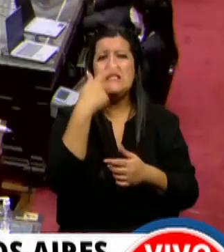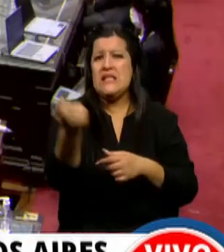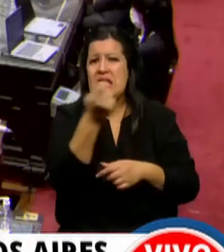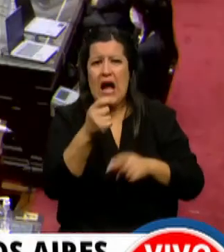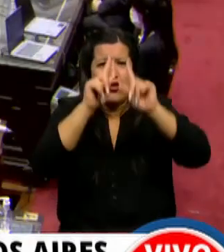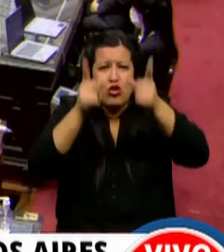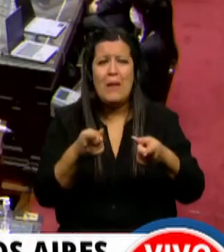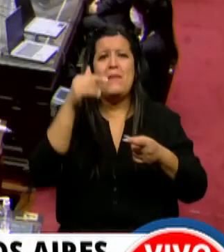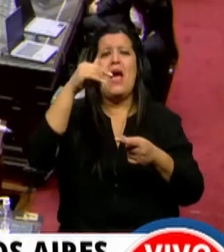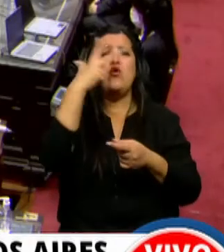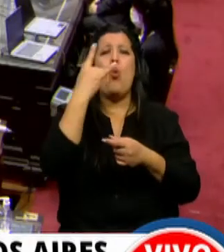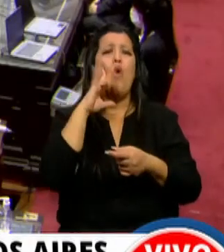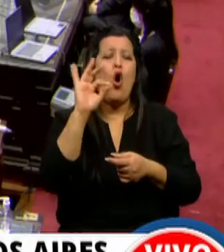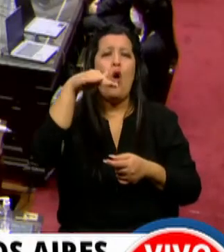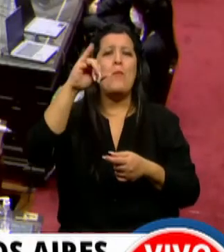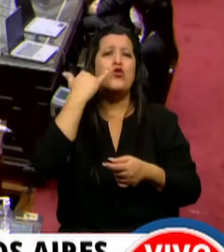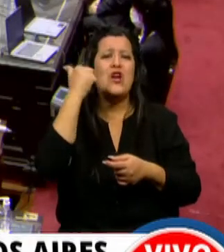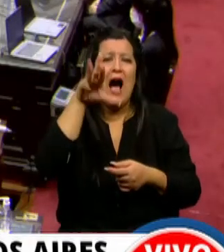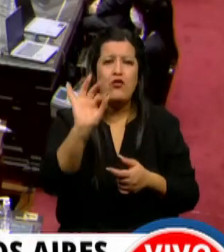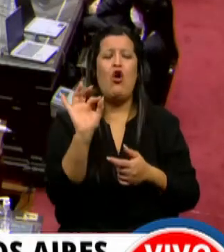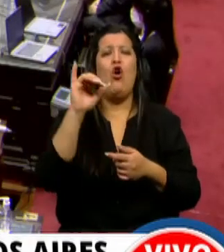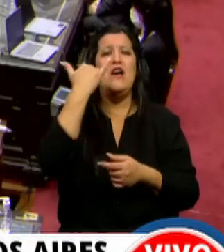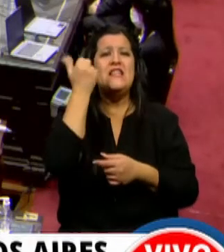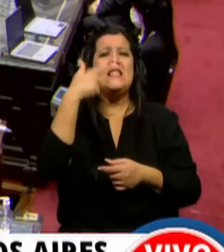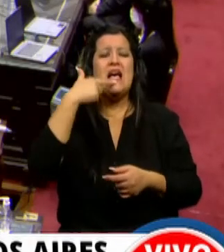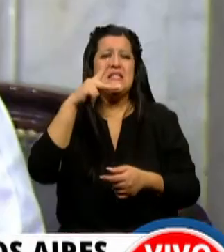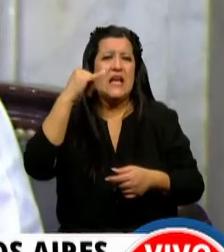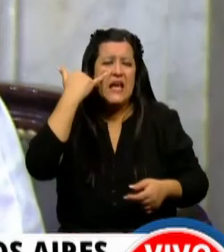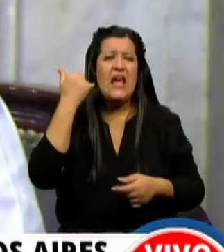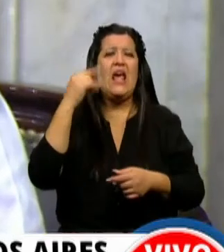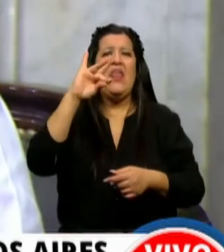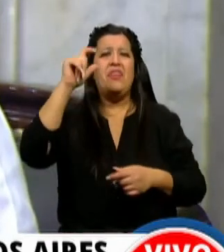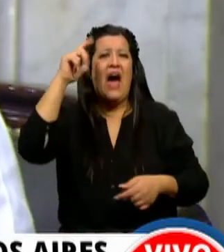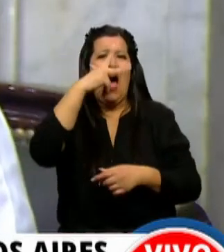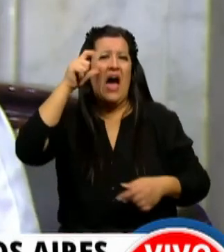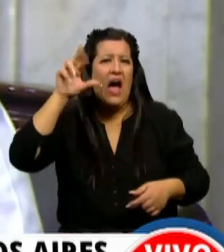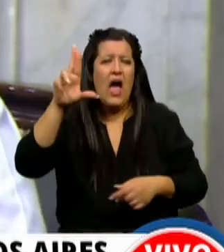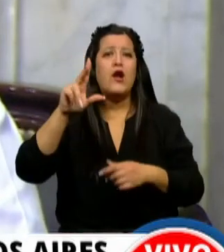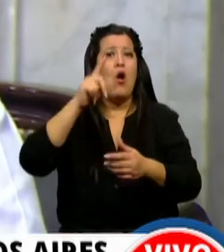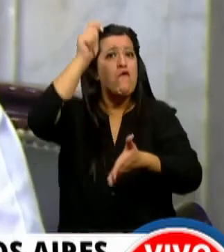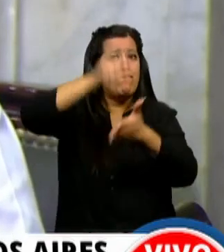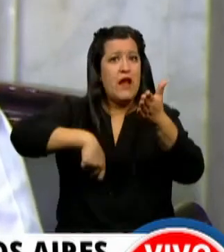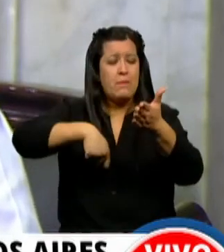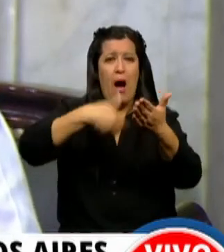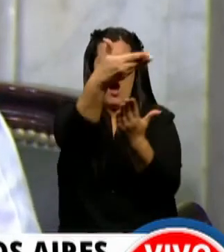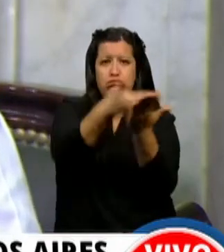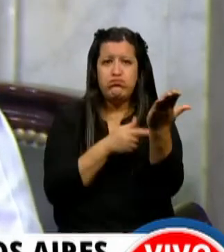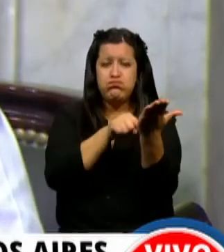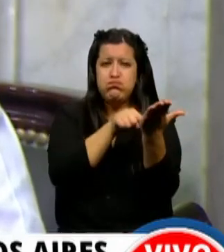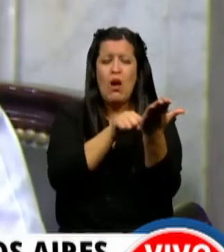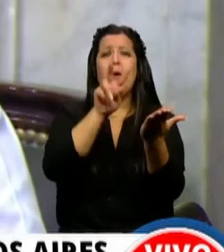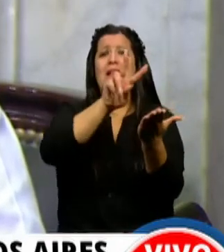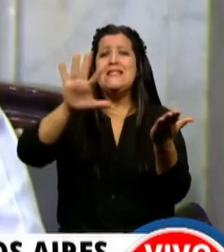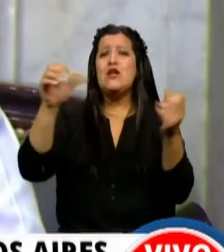ellos diputados, Hugo Moyano, Pablo Hugo Yasky, Pablo Moyano, Daer, firmaron una proclama del 25